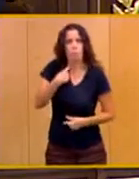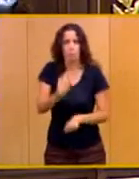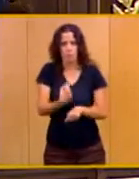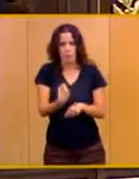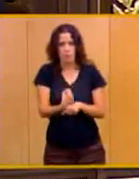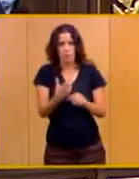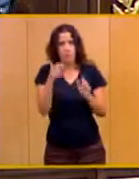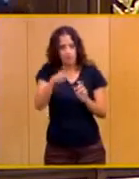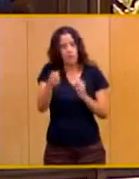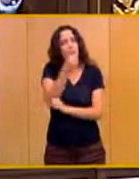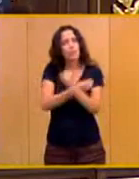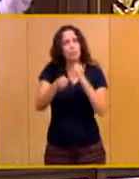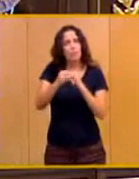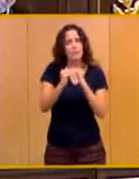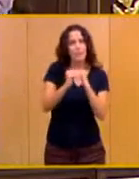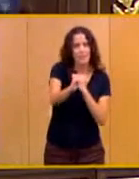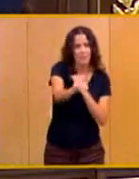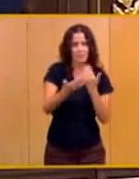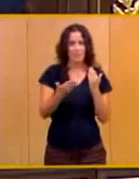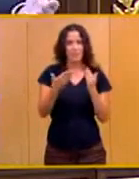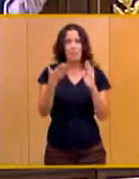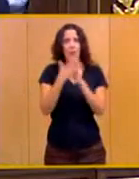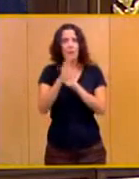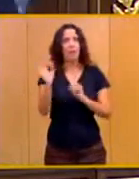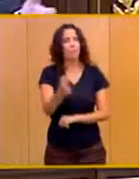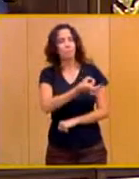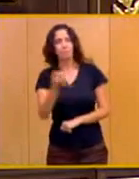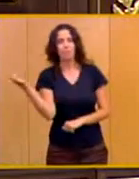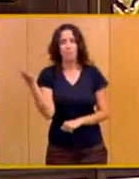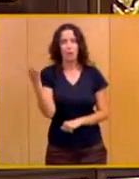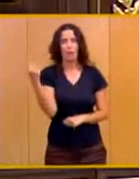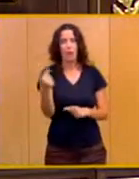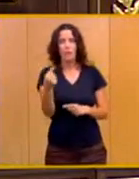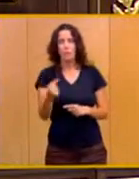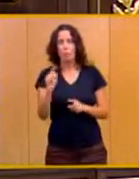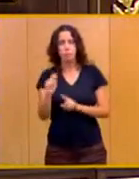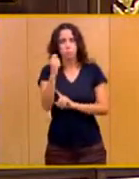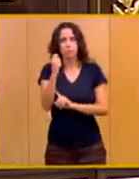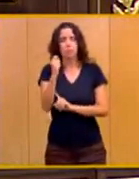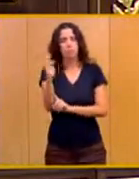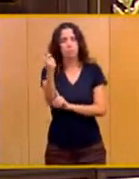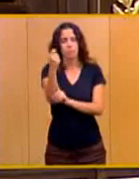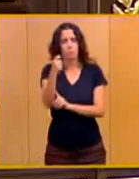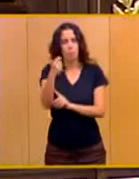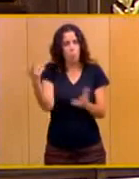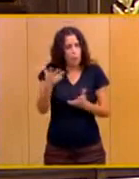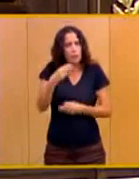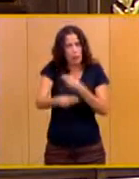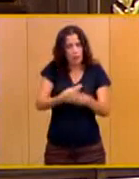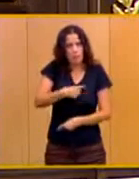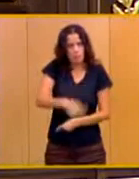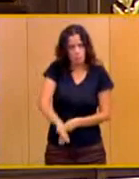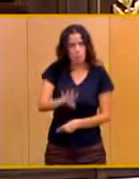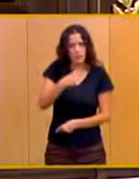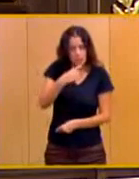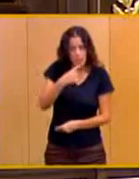Sostenible. Era la panacea de todos los males. Por urgencia dijo que la iba a hacer. En la mesa del diálogo social dijo que la iba a debatir.